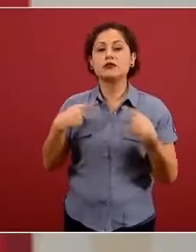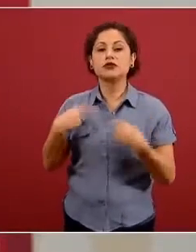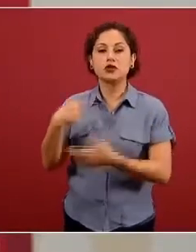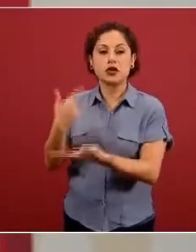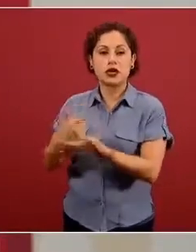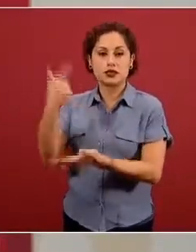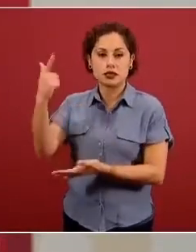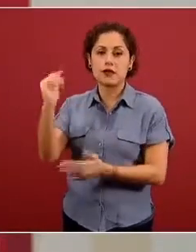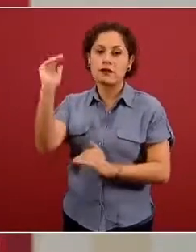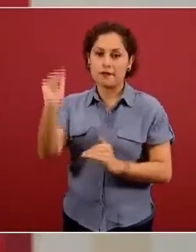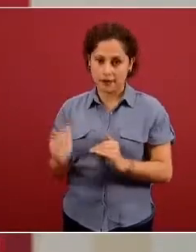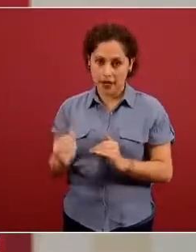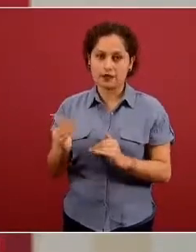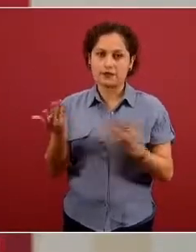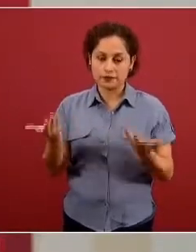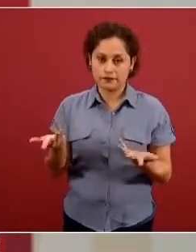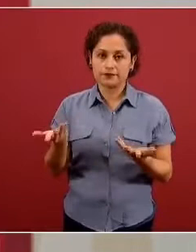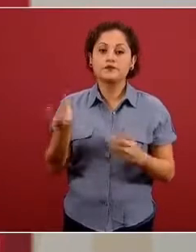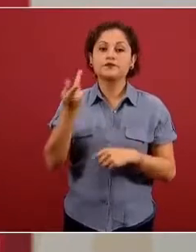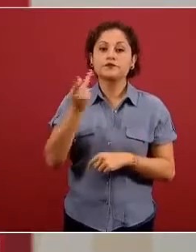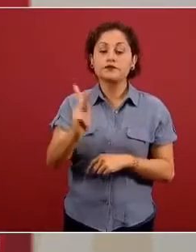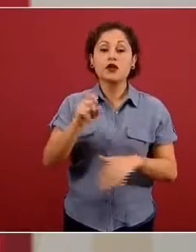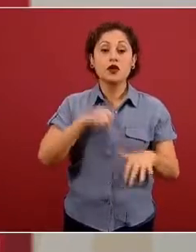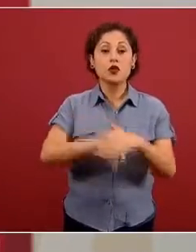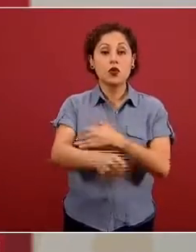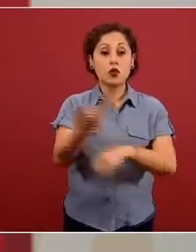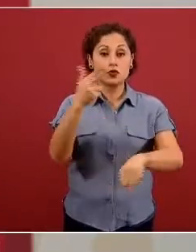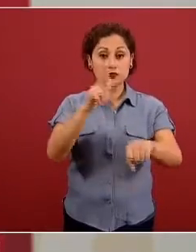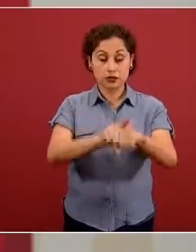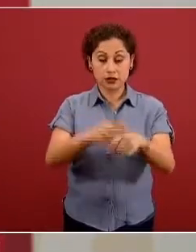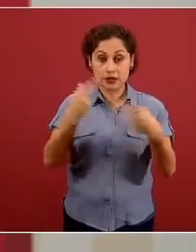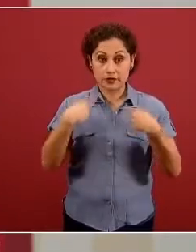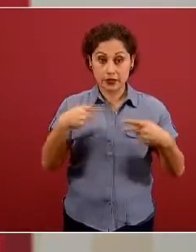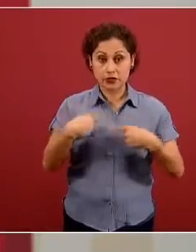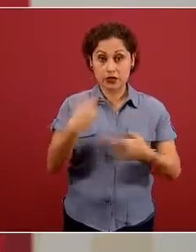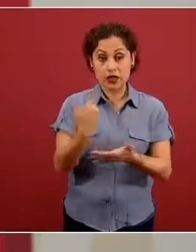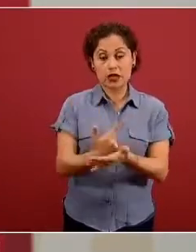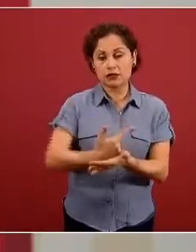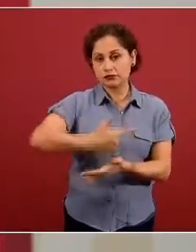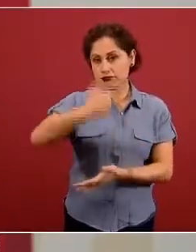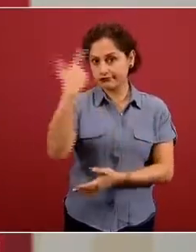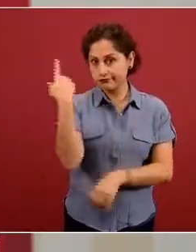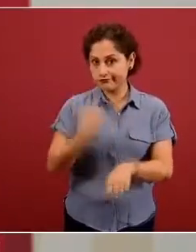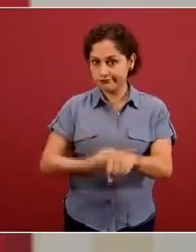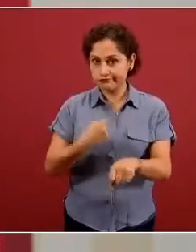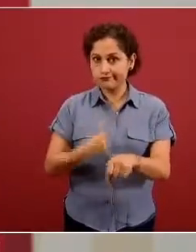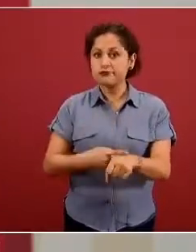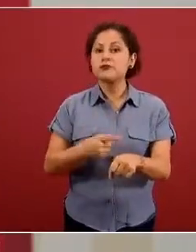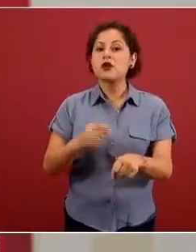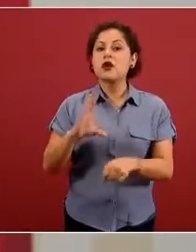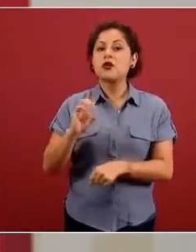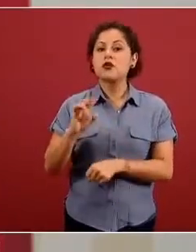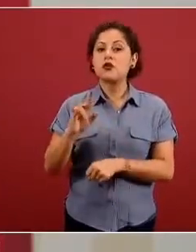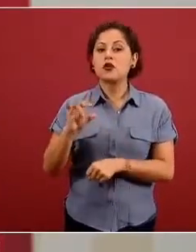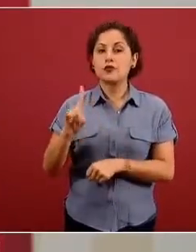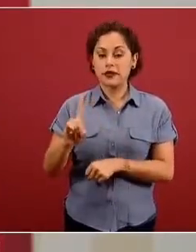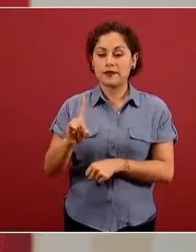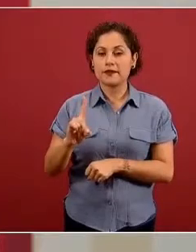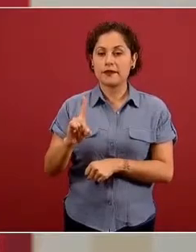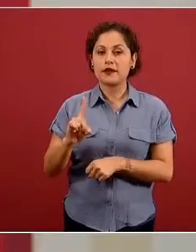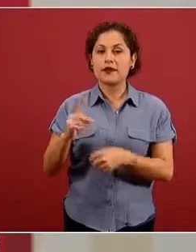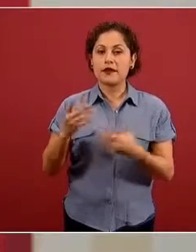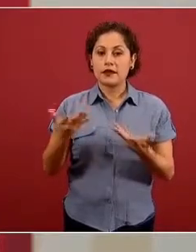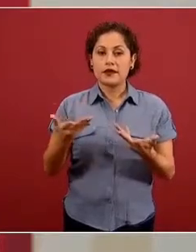mayor importancia. Las hospitalizaciones en personas que están críticamente enfermas por COVID son largas.